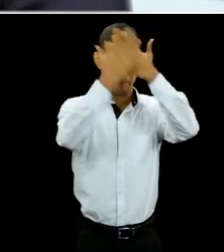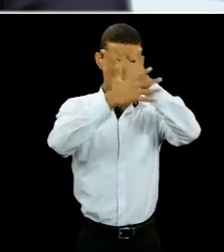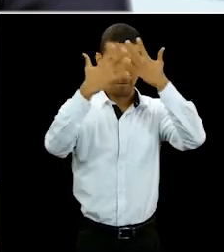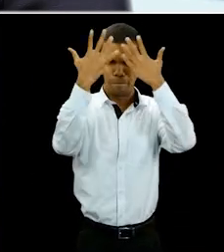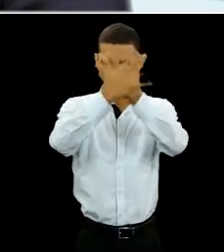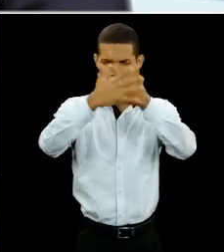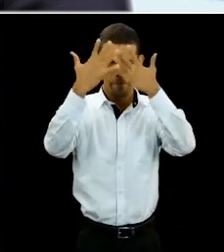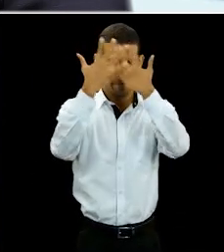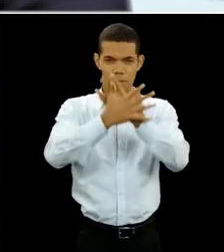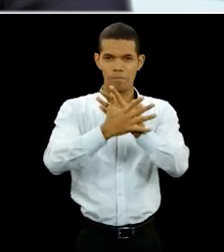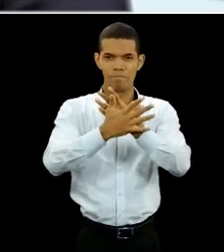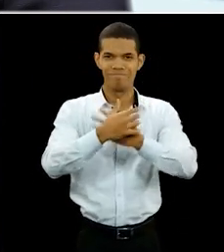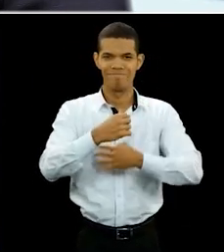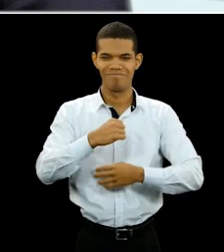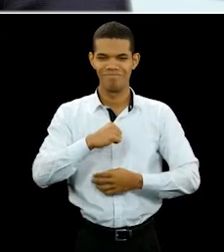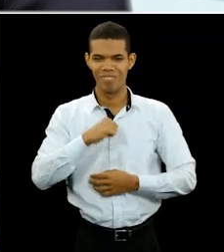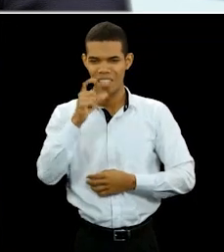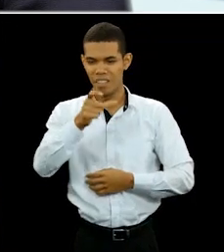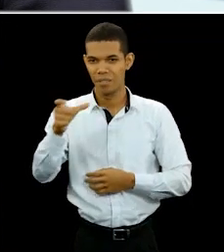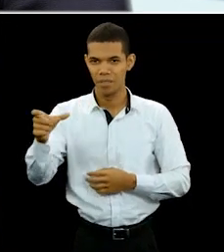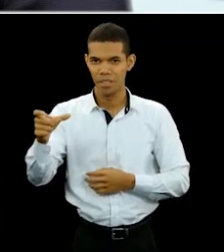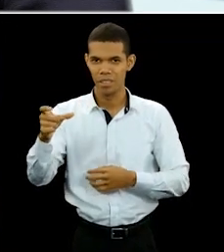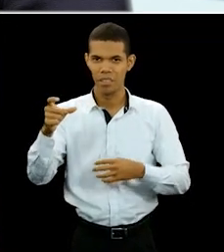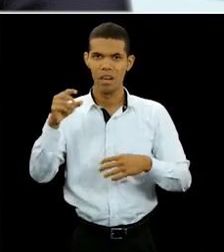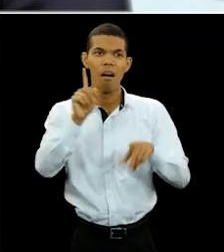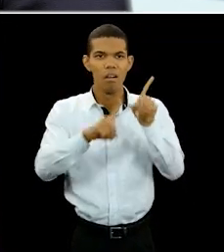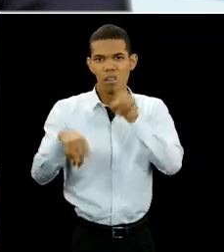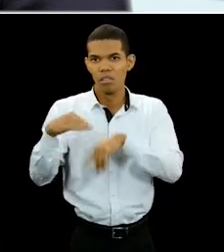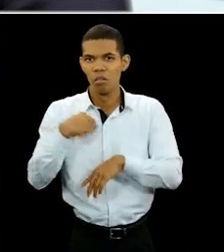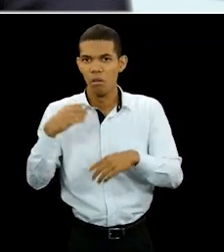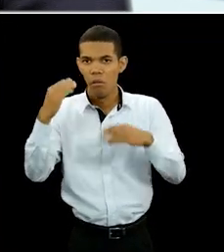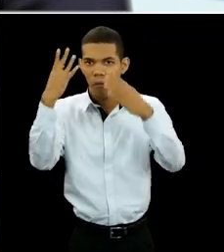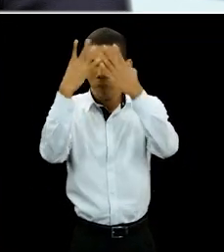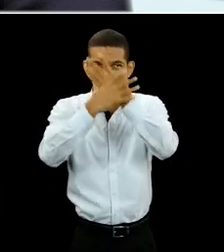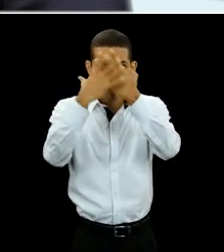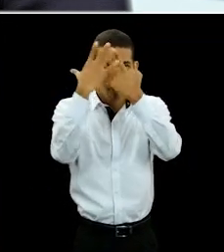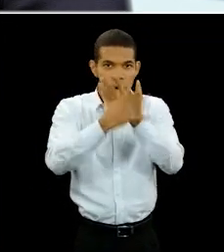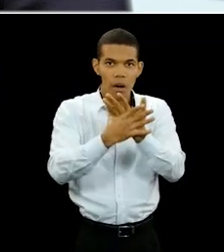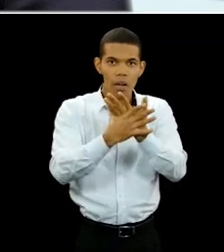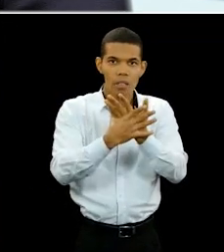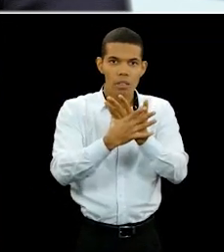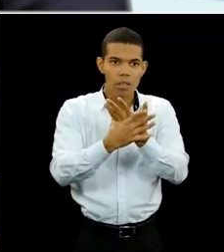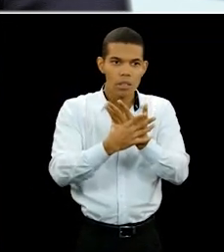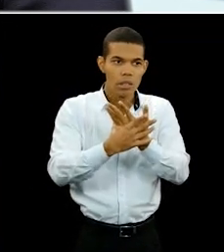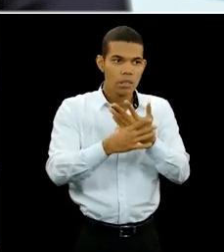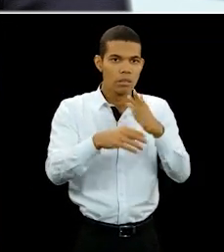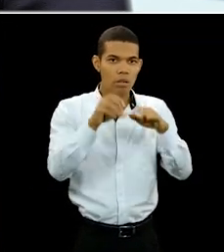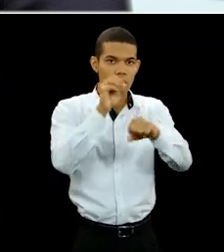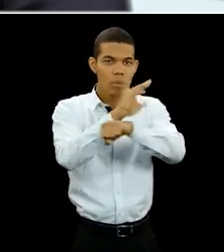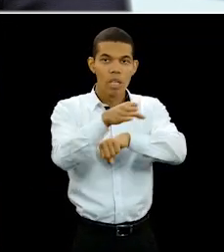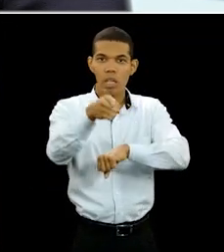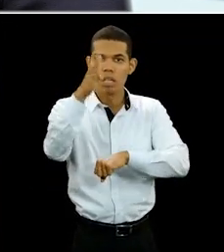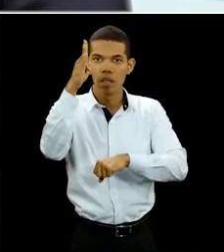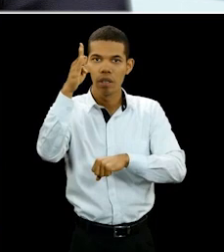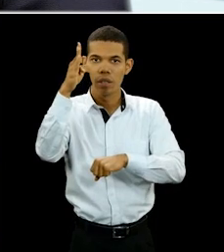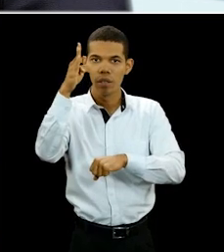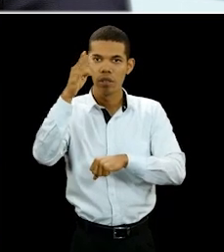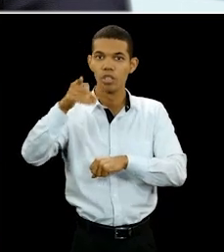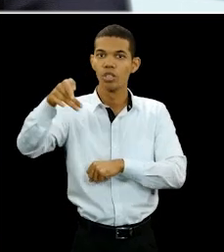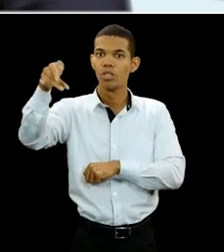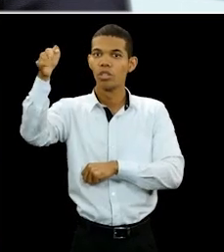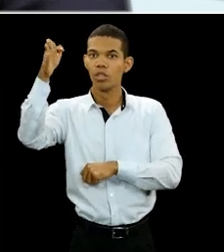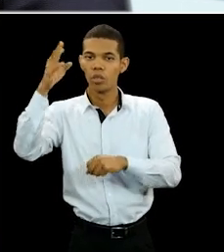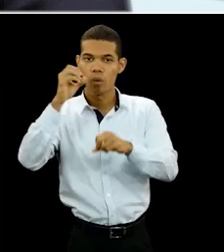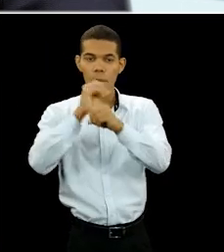comienza acaba de citar y he leído el capítulo 2 no obstante el pueblo estar pensando así qué amor Qué compasión qué